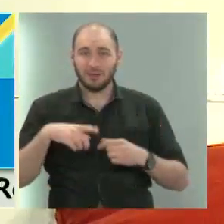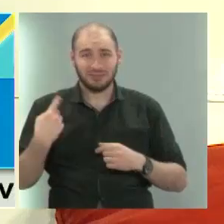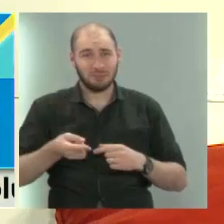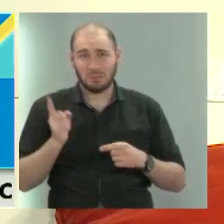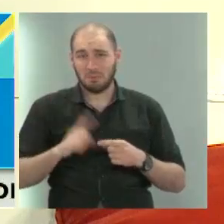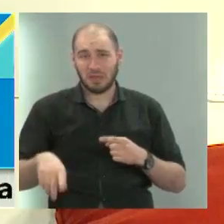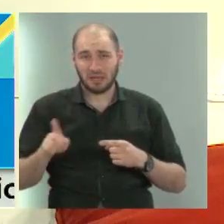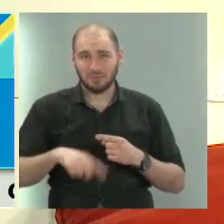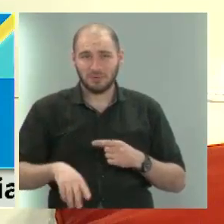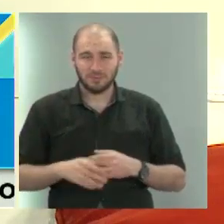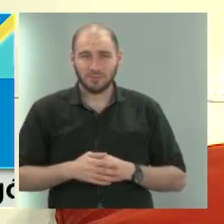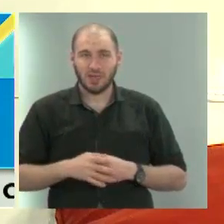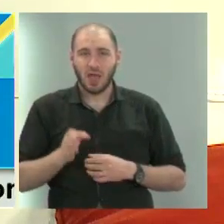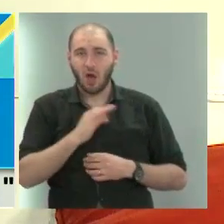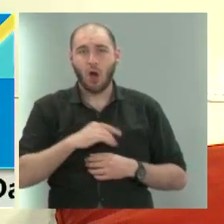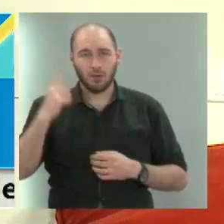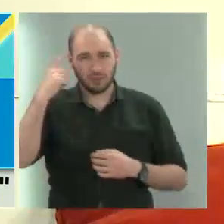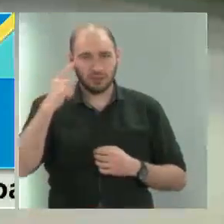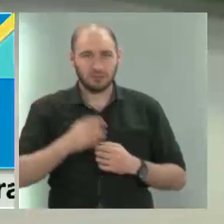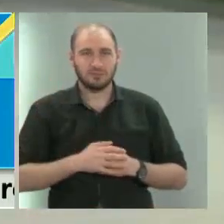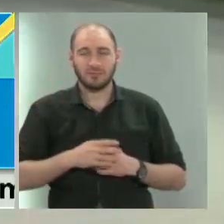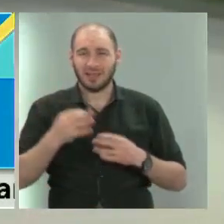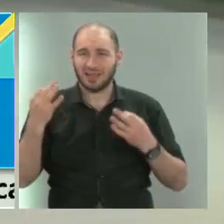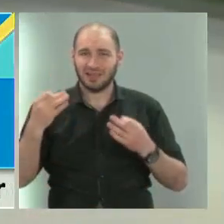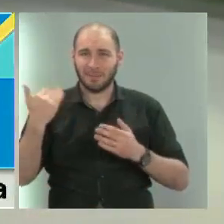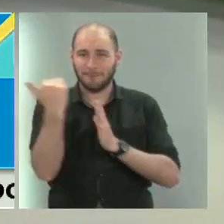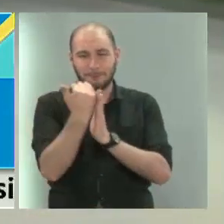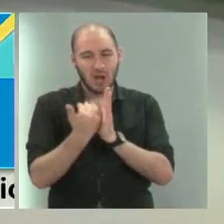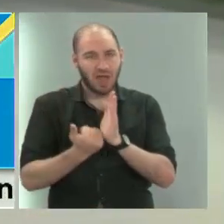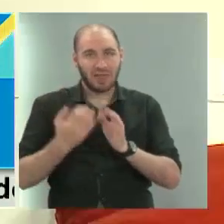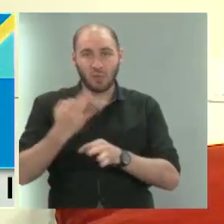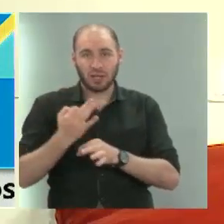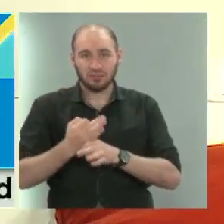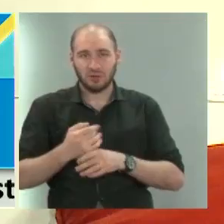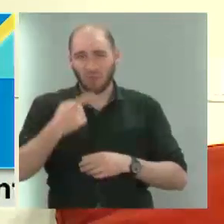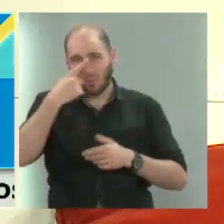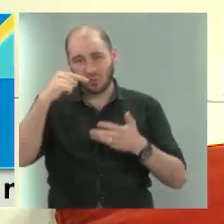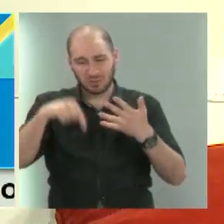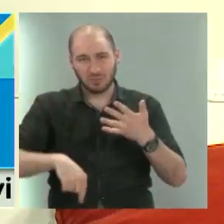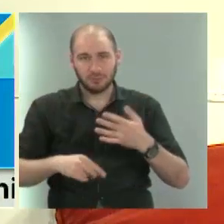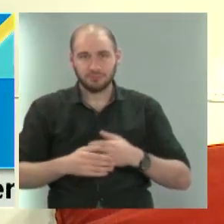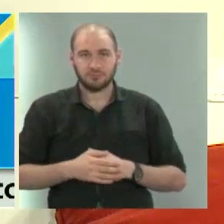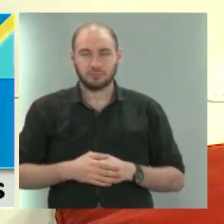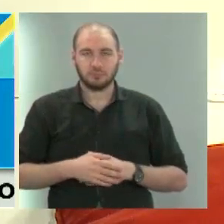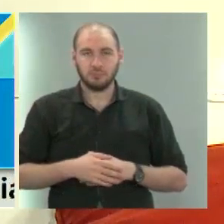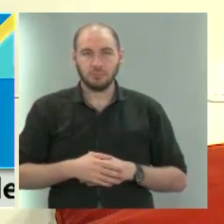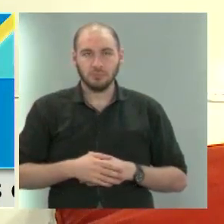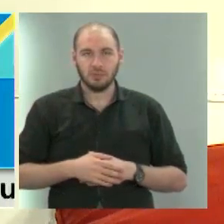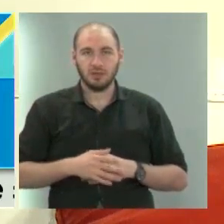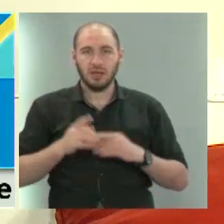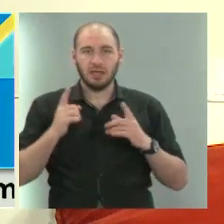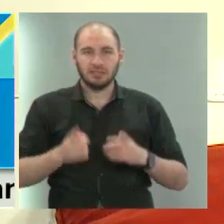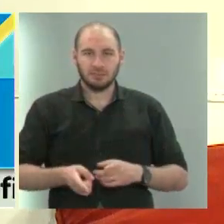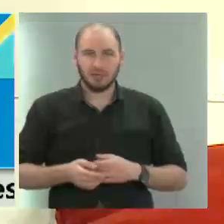así. La mirada que se tiene. Claro, en las prioridades la educación está ahí abajo. Hasta también